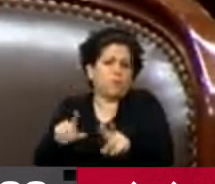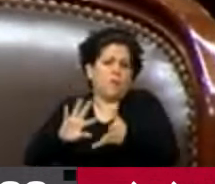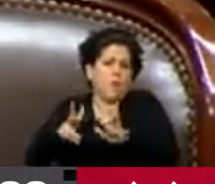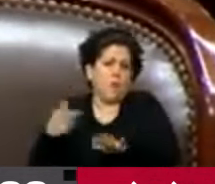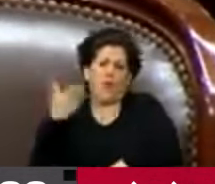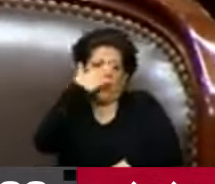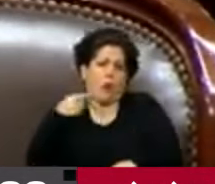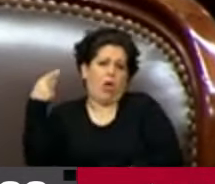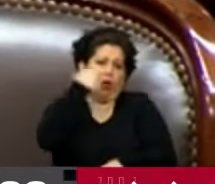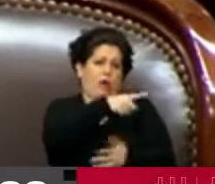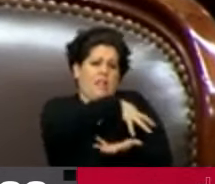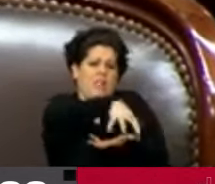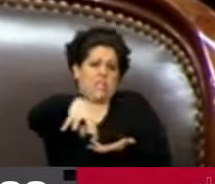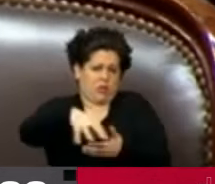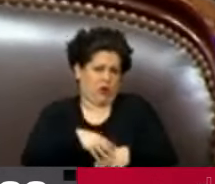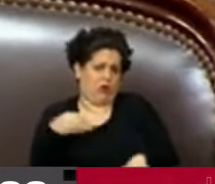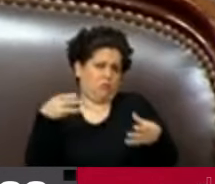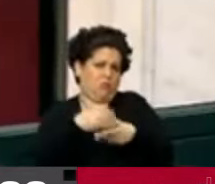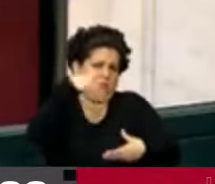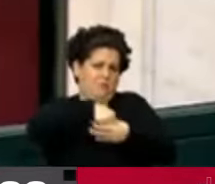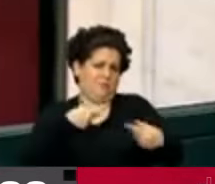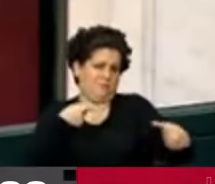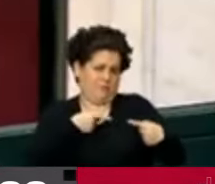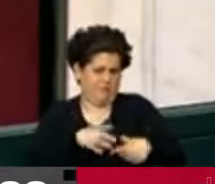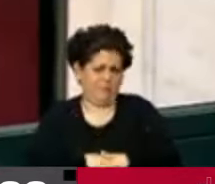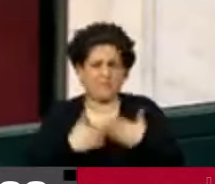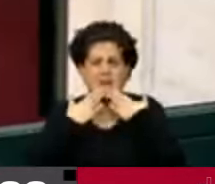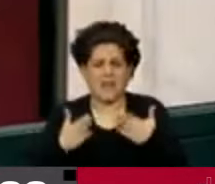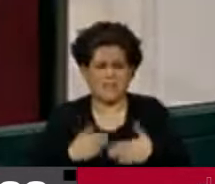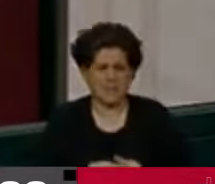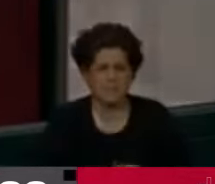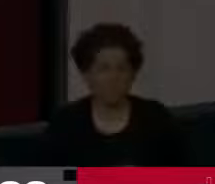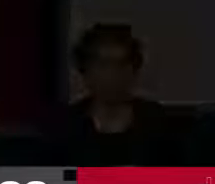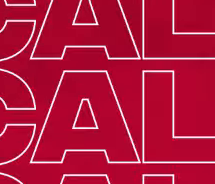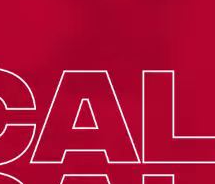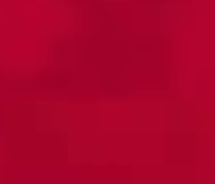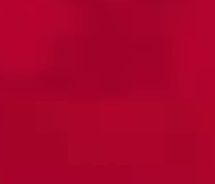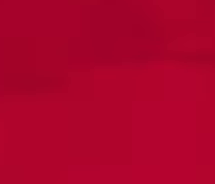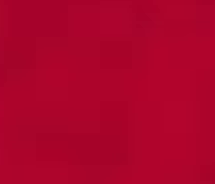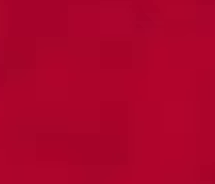contra del sector que antes pertenecía. Muchas gracias, señor presidente. Gracias, señor diputado.